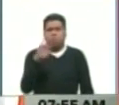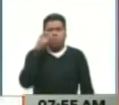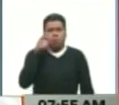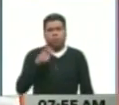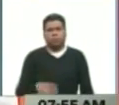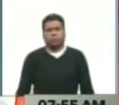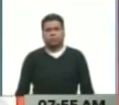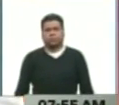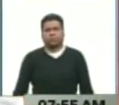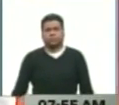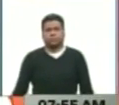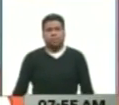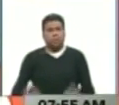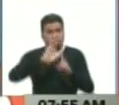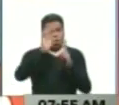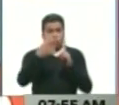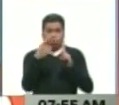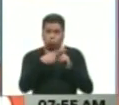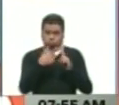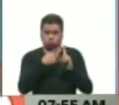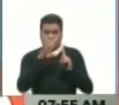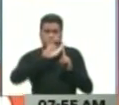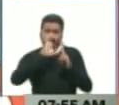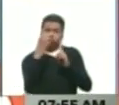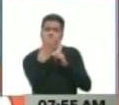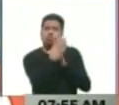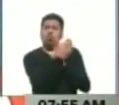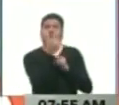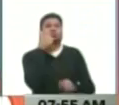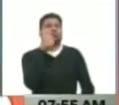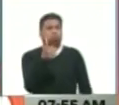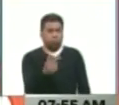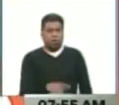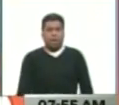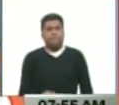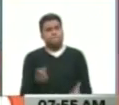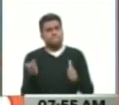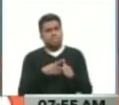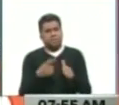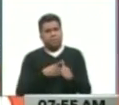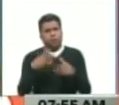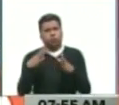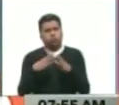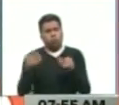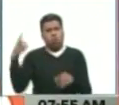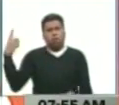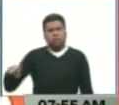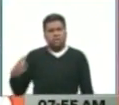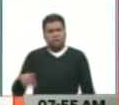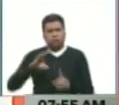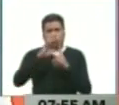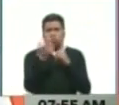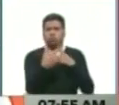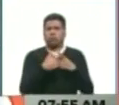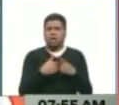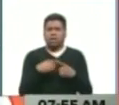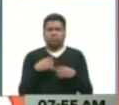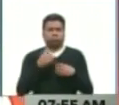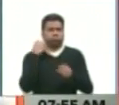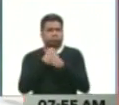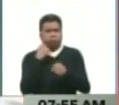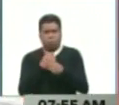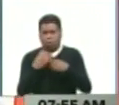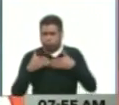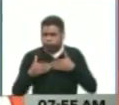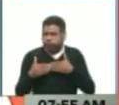el punto de vista cultural, netamente, la visibilización de los derechos culturales y el ejercicio de esos derechos culturales,